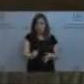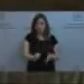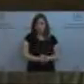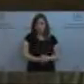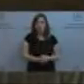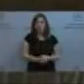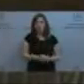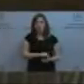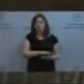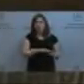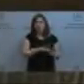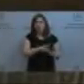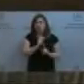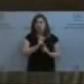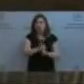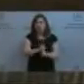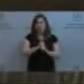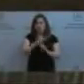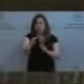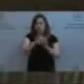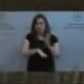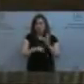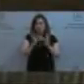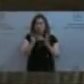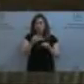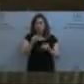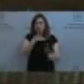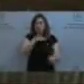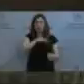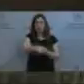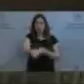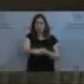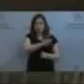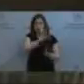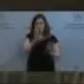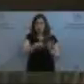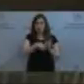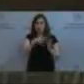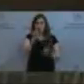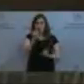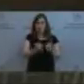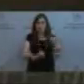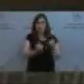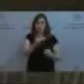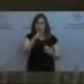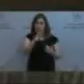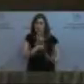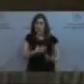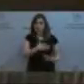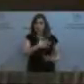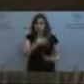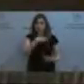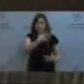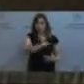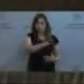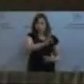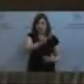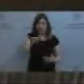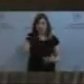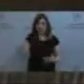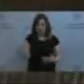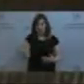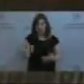al transporte programado, le comenté que está cubierto en su totalidad por los vehículos actualmente disponibles en todos los